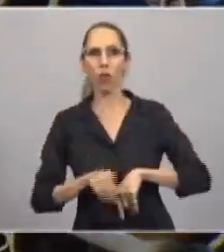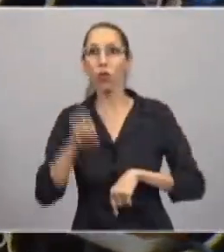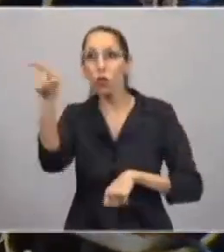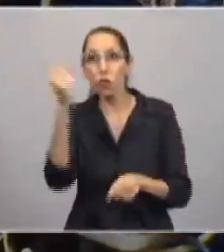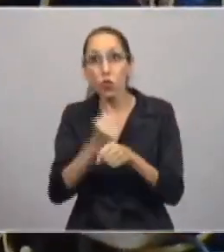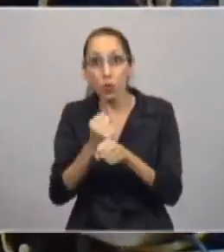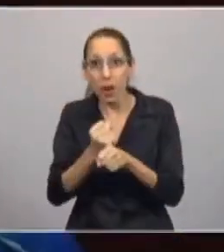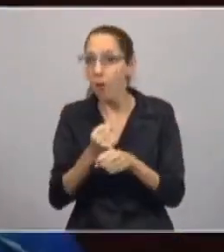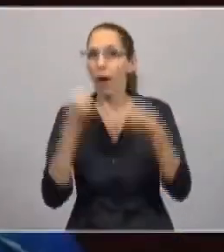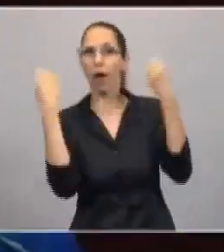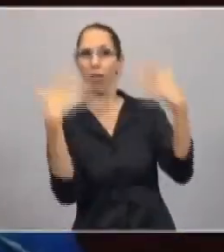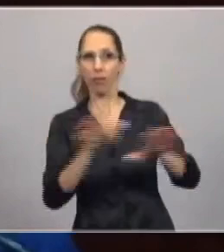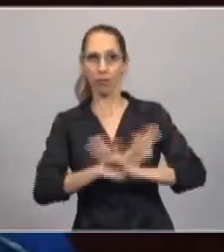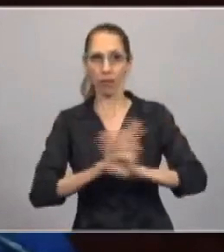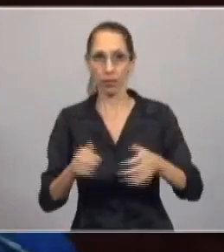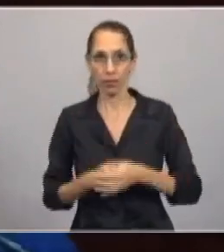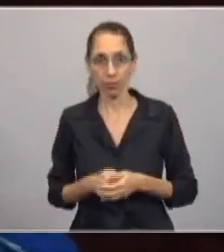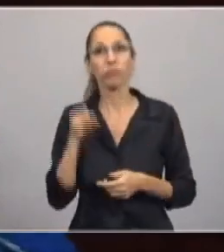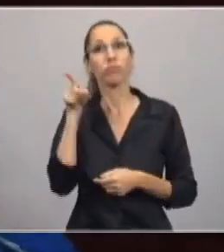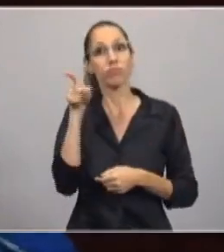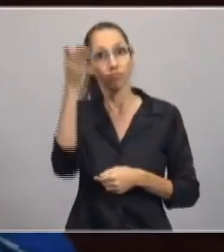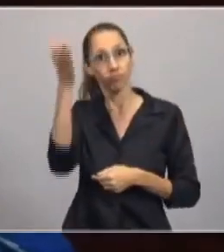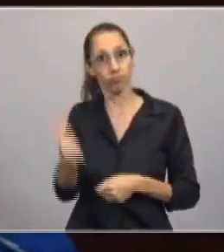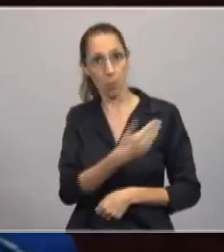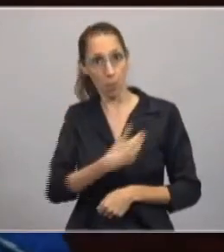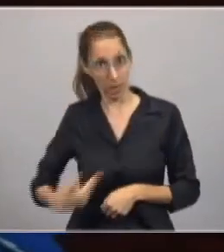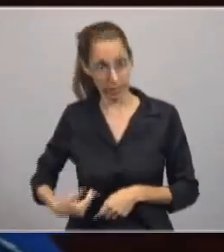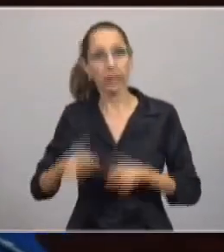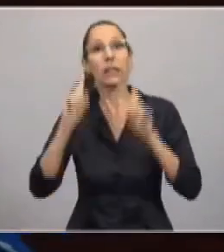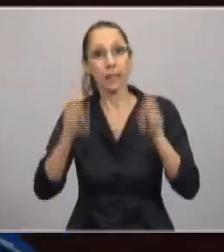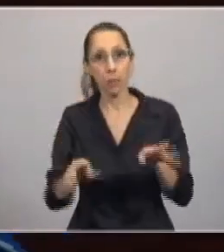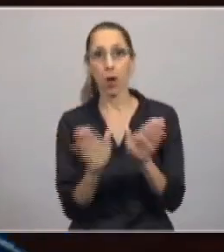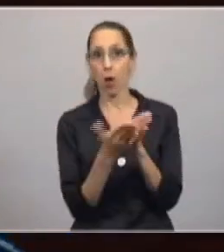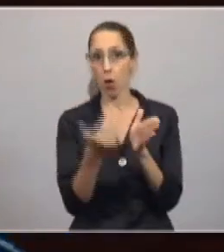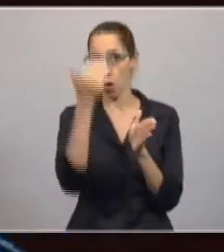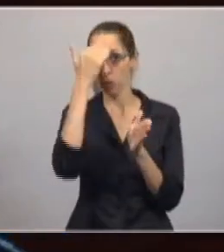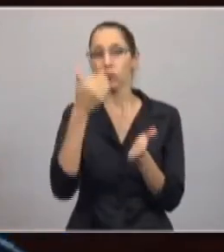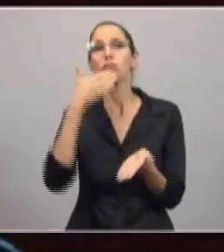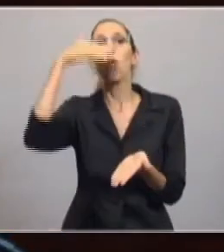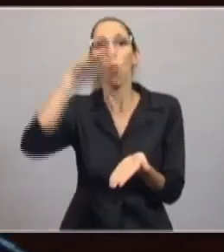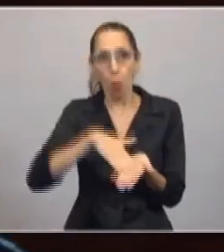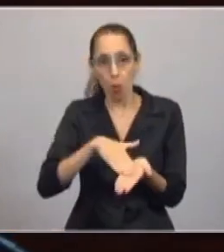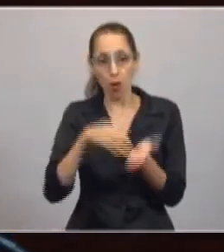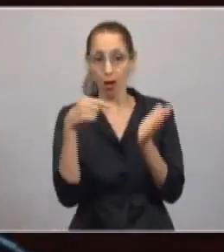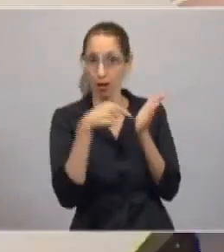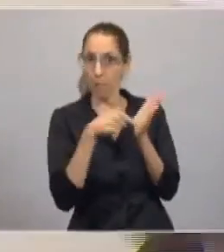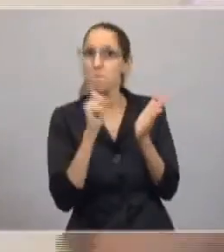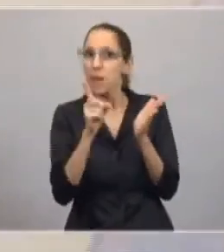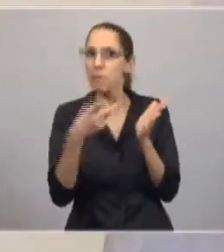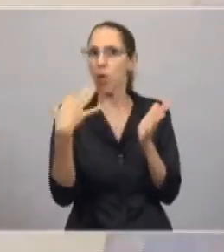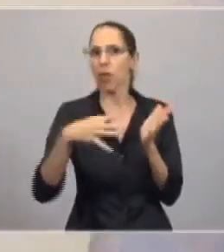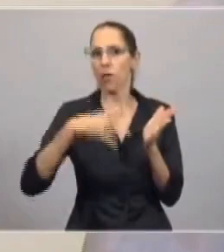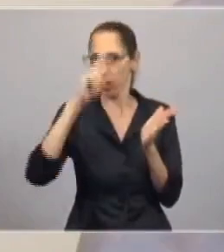obligaciones que tiene. También el presidente juró sobre la Constitución y tiene que respetarla.